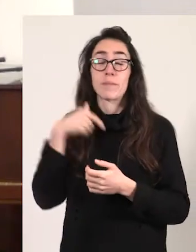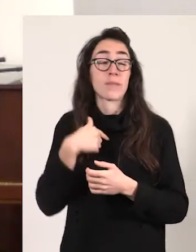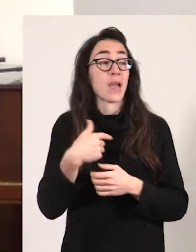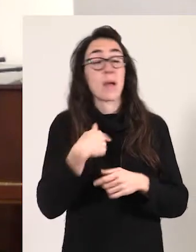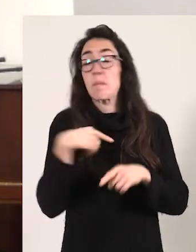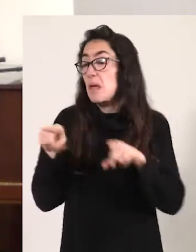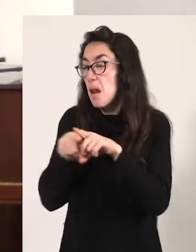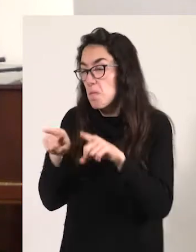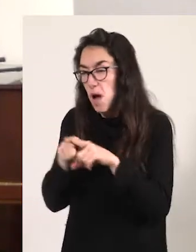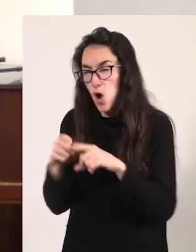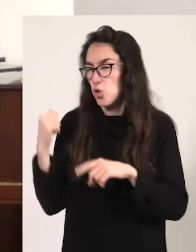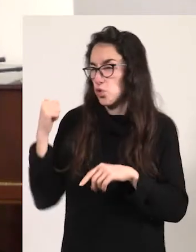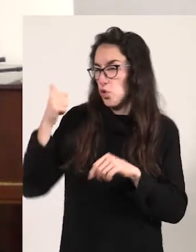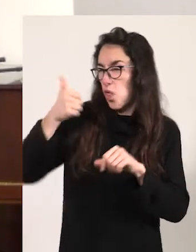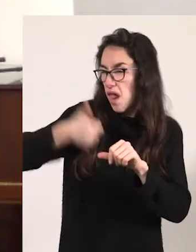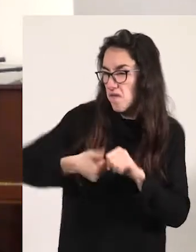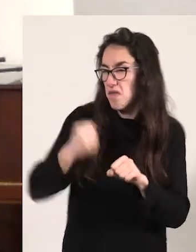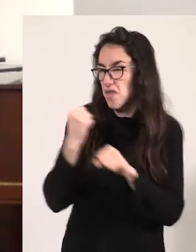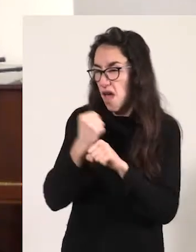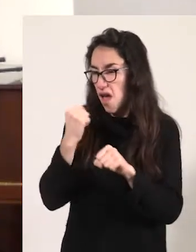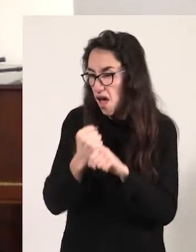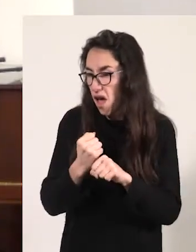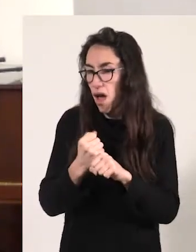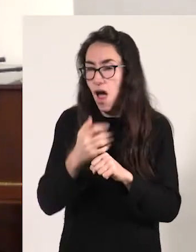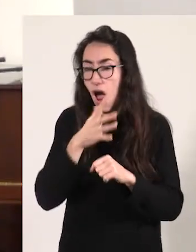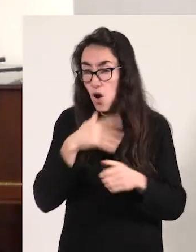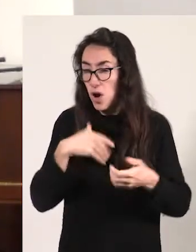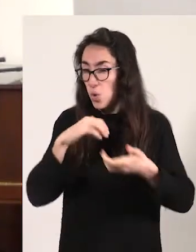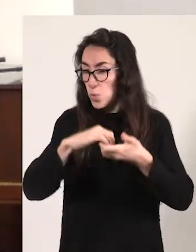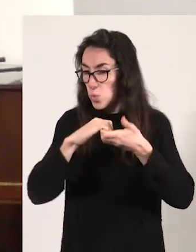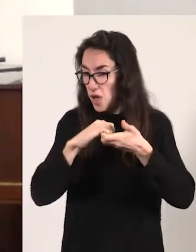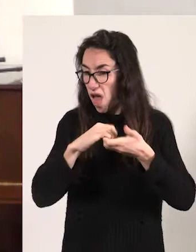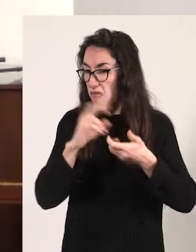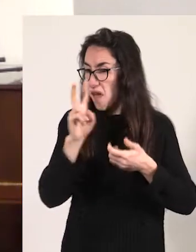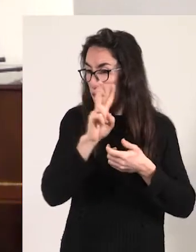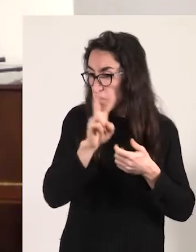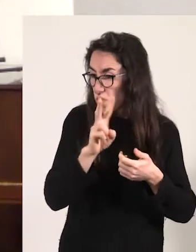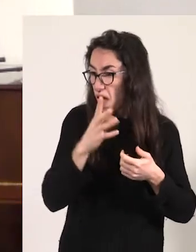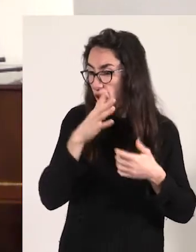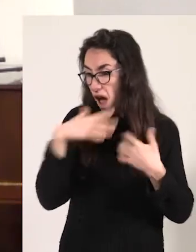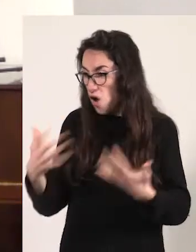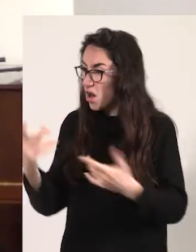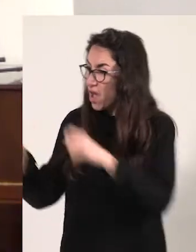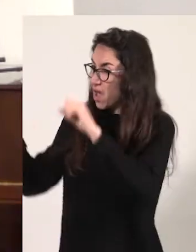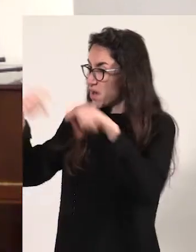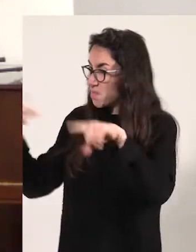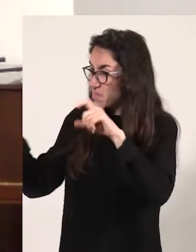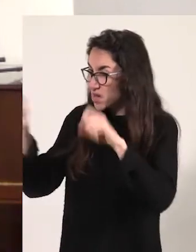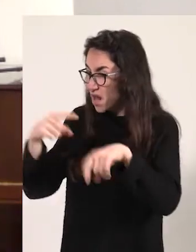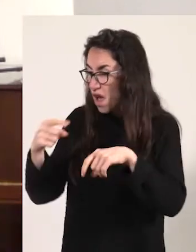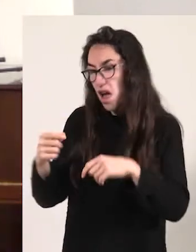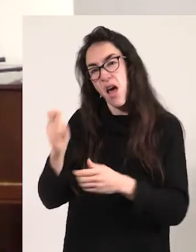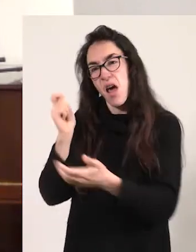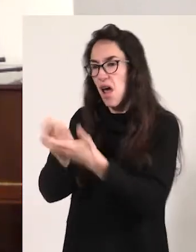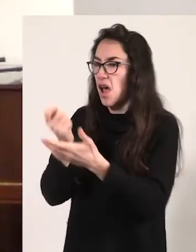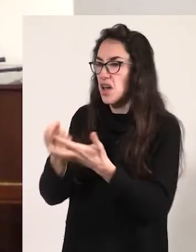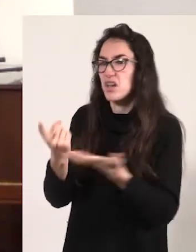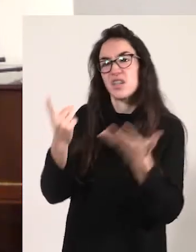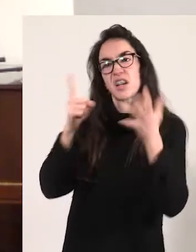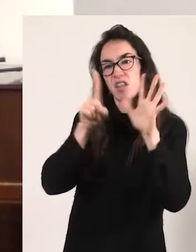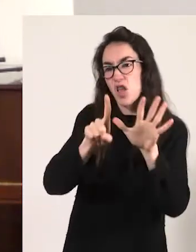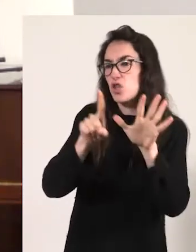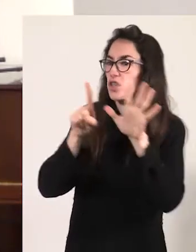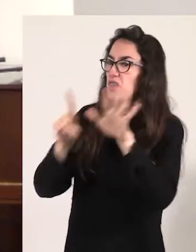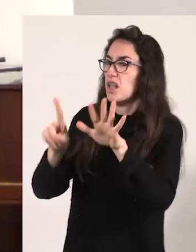más lejos, ¿no? Una mujer, es que mi hermano trabajando toda la vida y ahora mi cuñada viuda y vienen estos inmigrantes y les dan